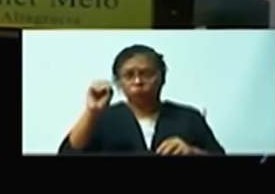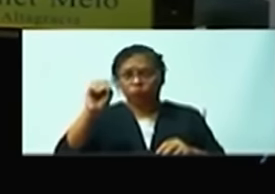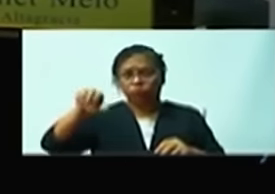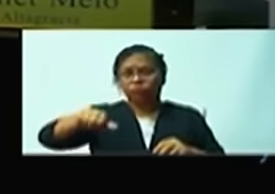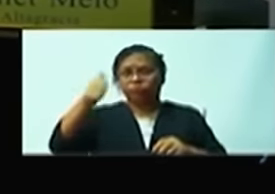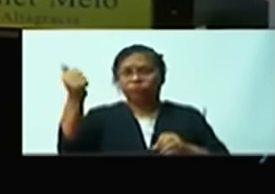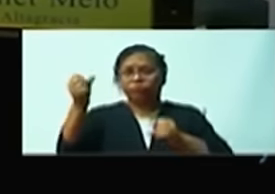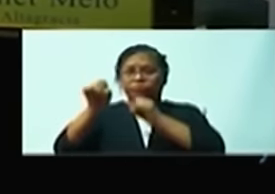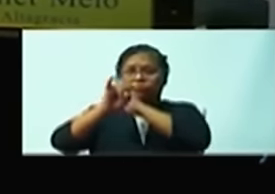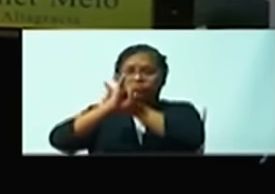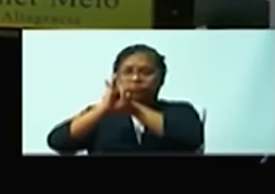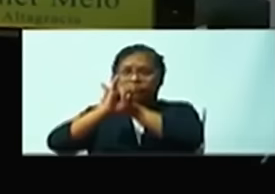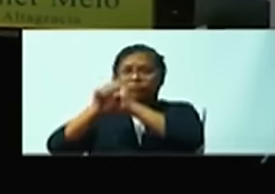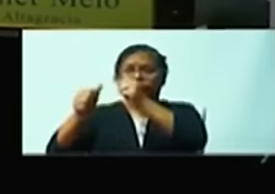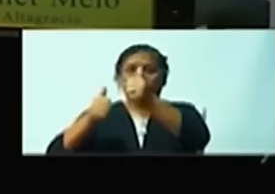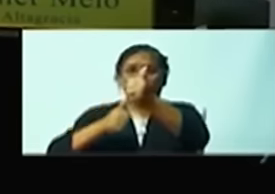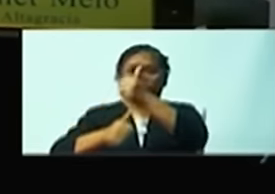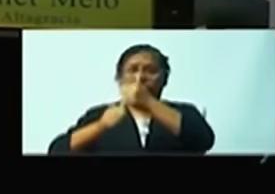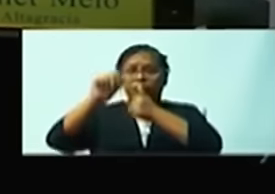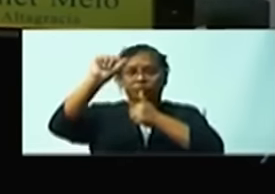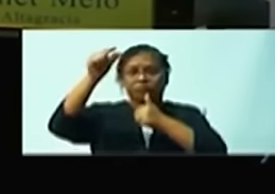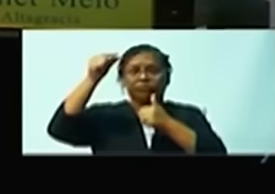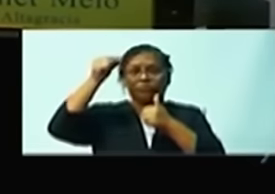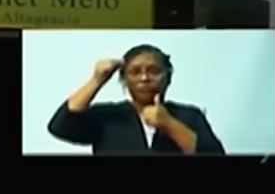del Estado